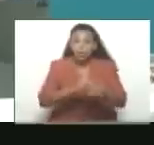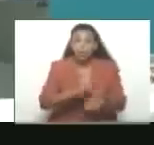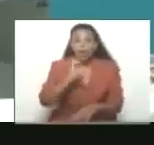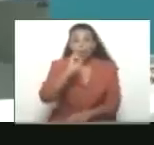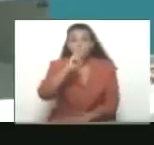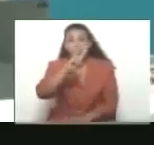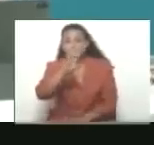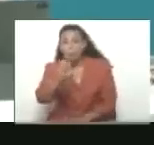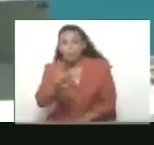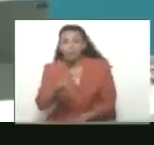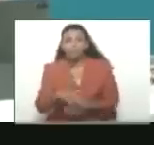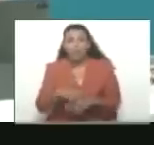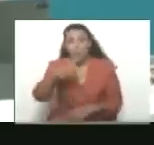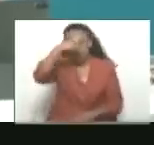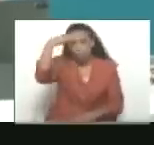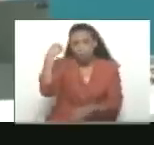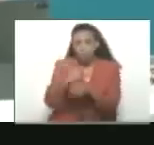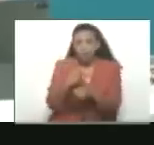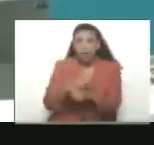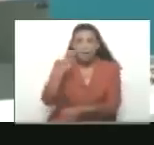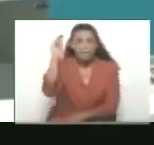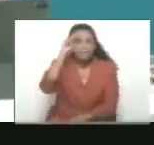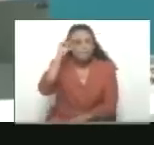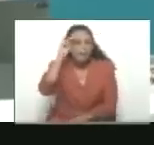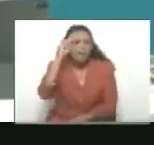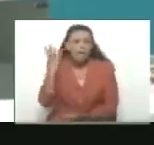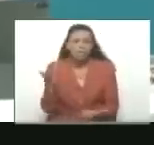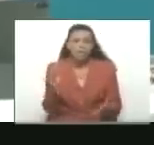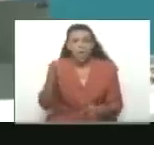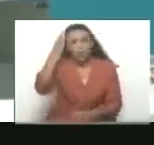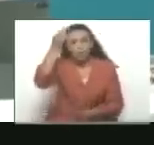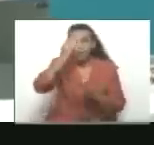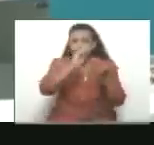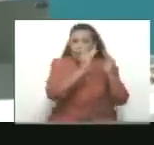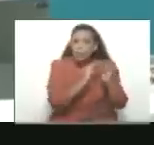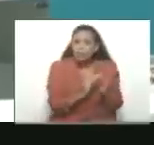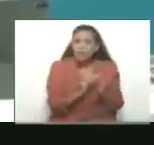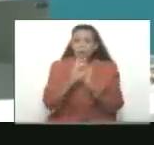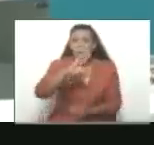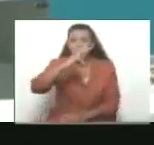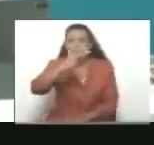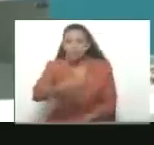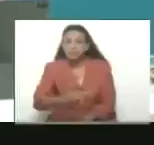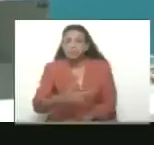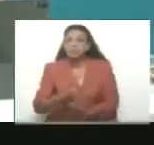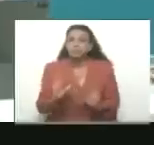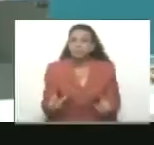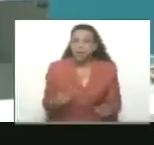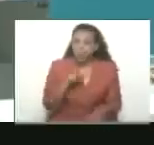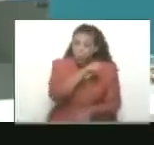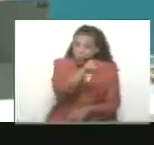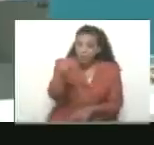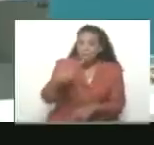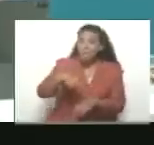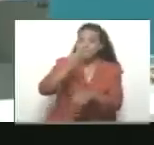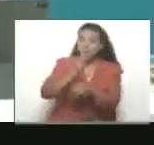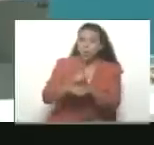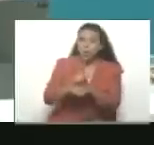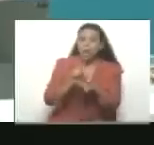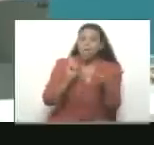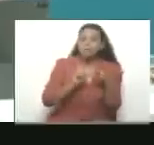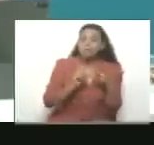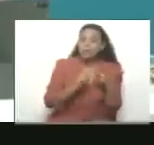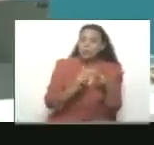Ob los obreros las maestras el consejo comunal la u ustedes en primer lugar en